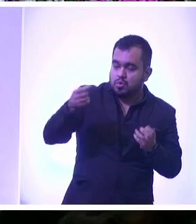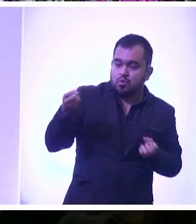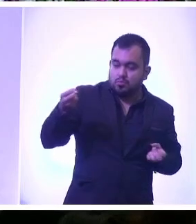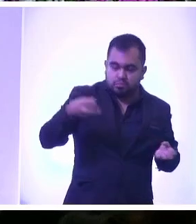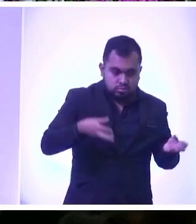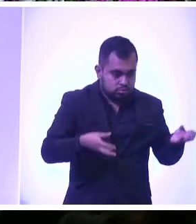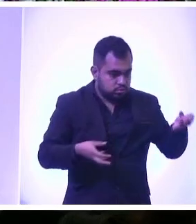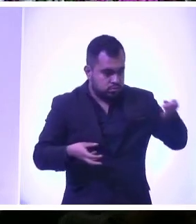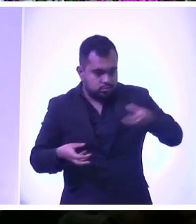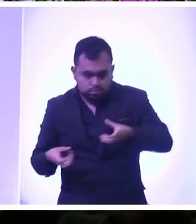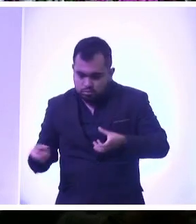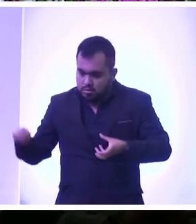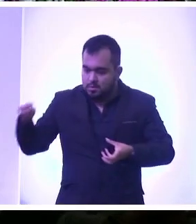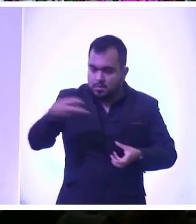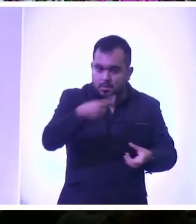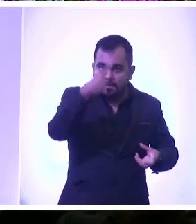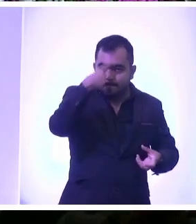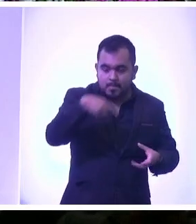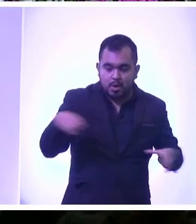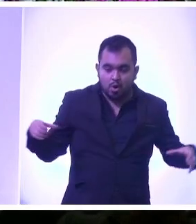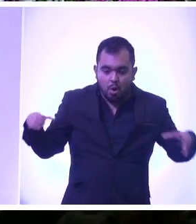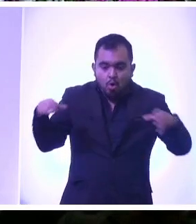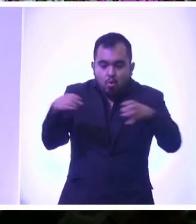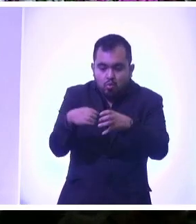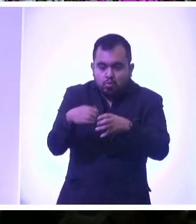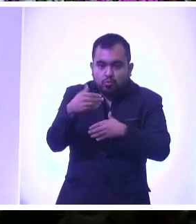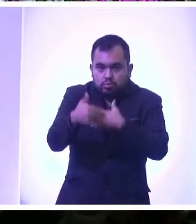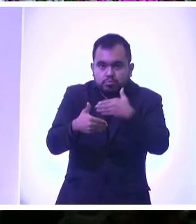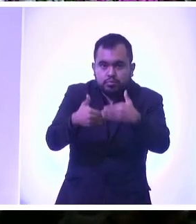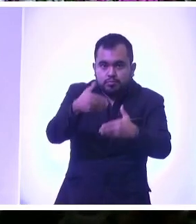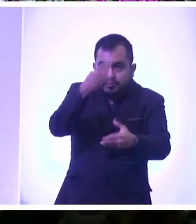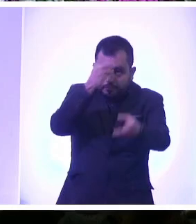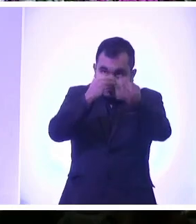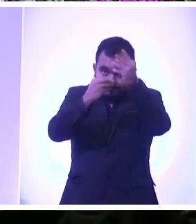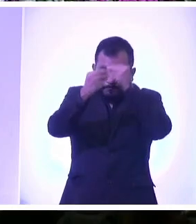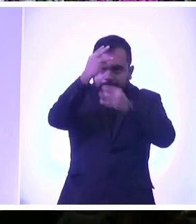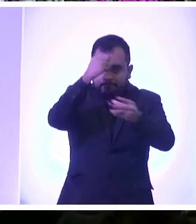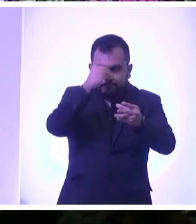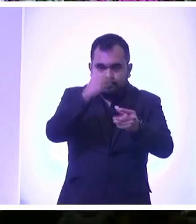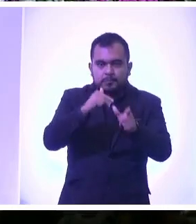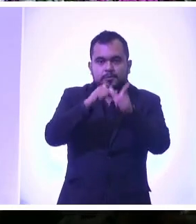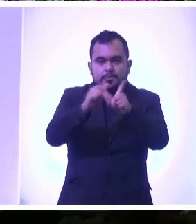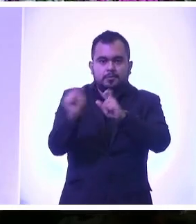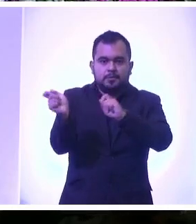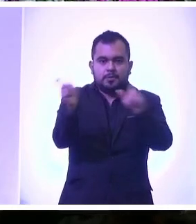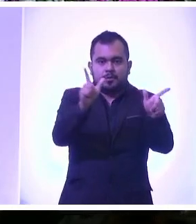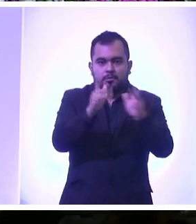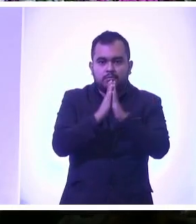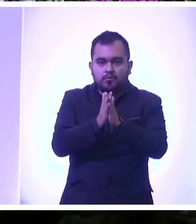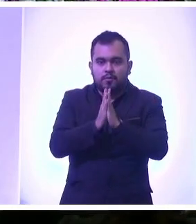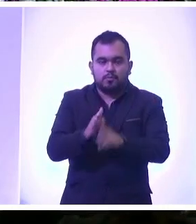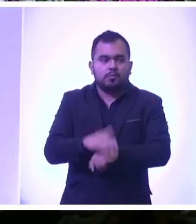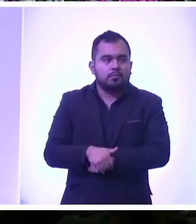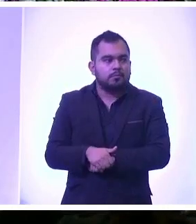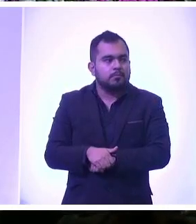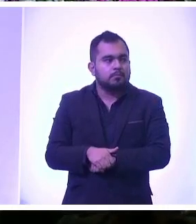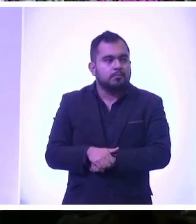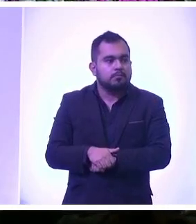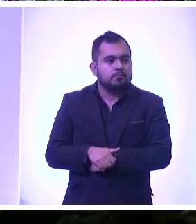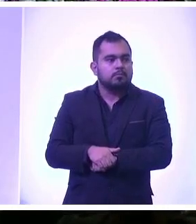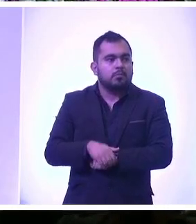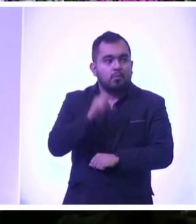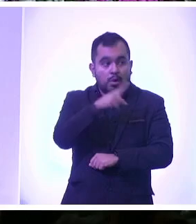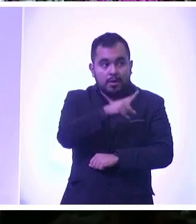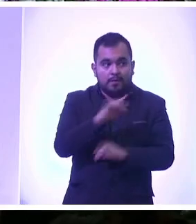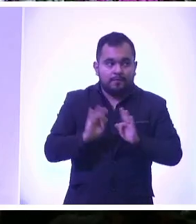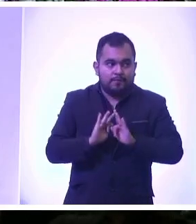arena para que nos desarrollemos en conjunto la siguiente favor bueno esa es una